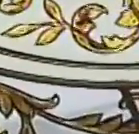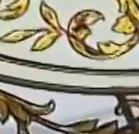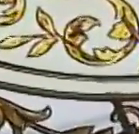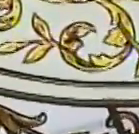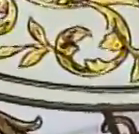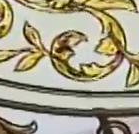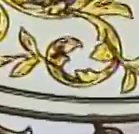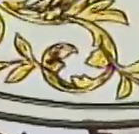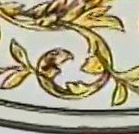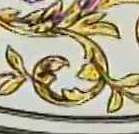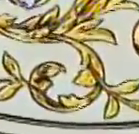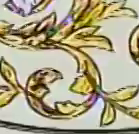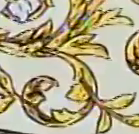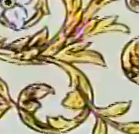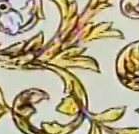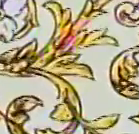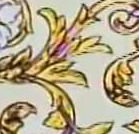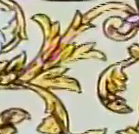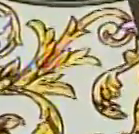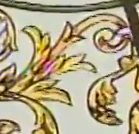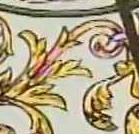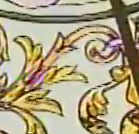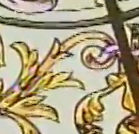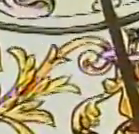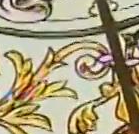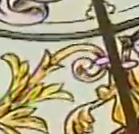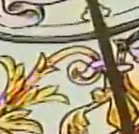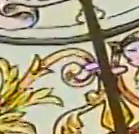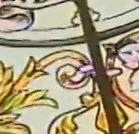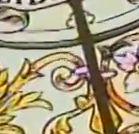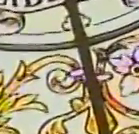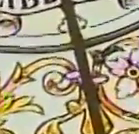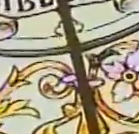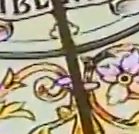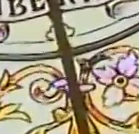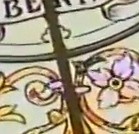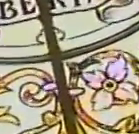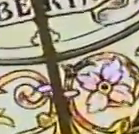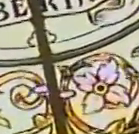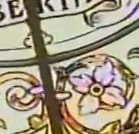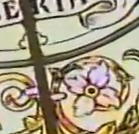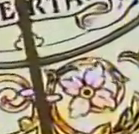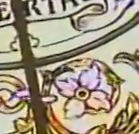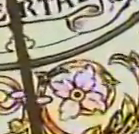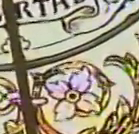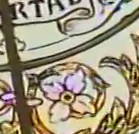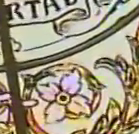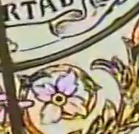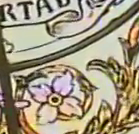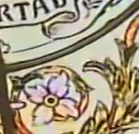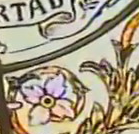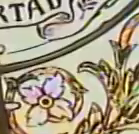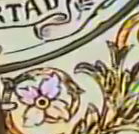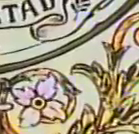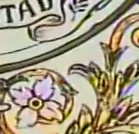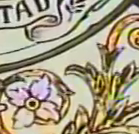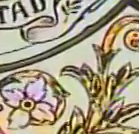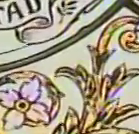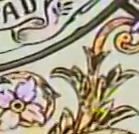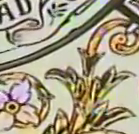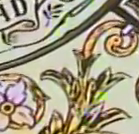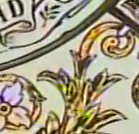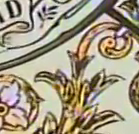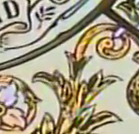la Asamblea Nacional Constituyente, Mervin Maldonado, quien también citamos claramente lo que